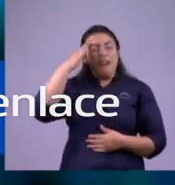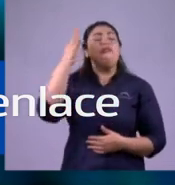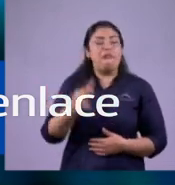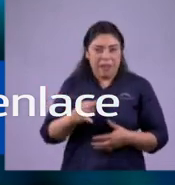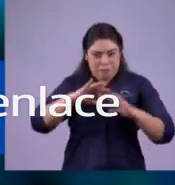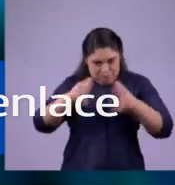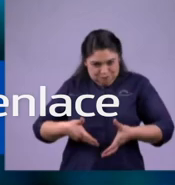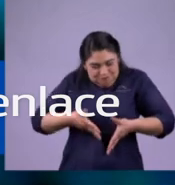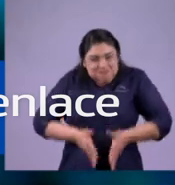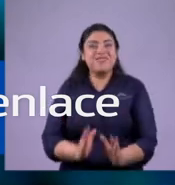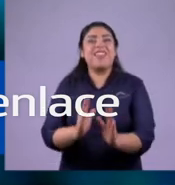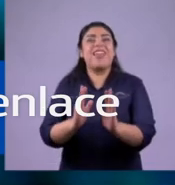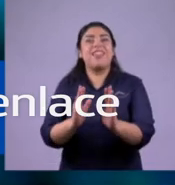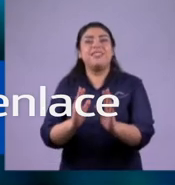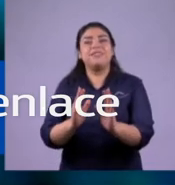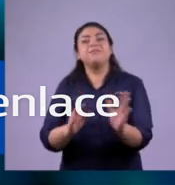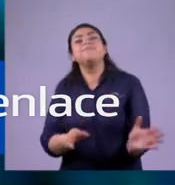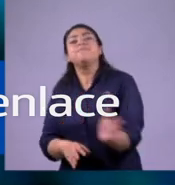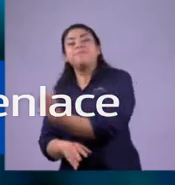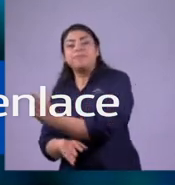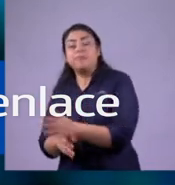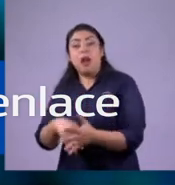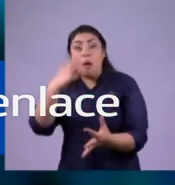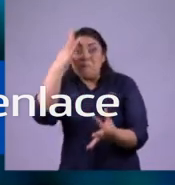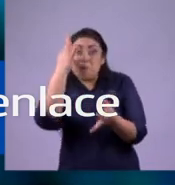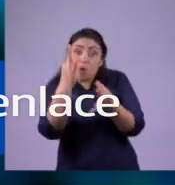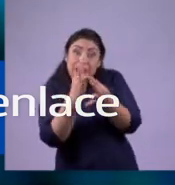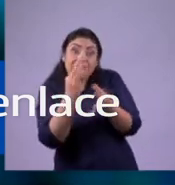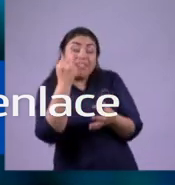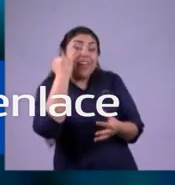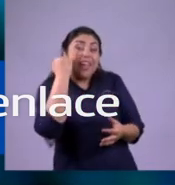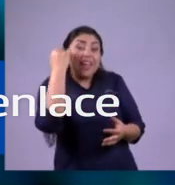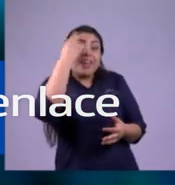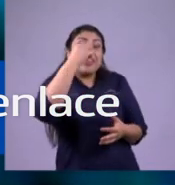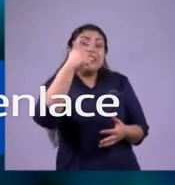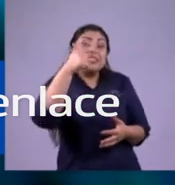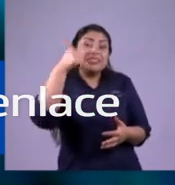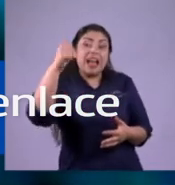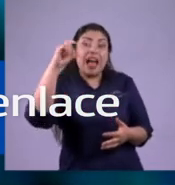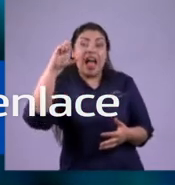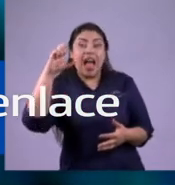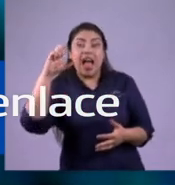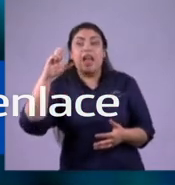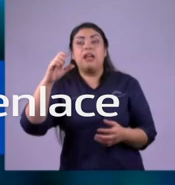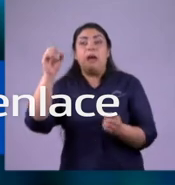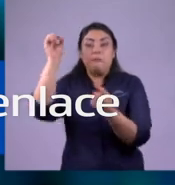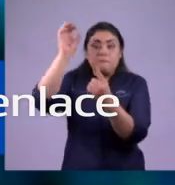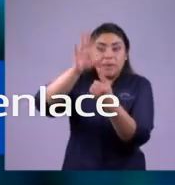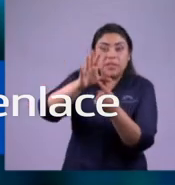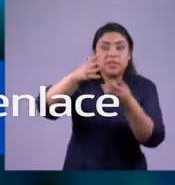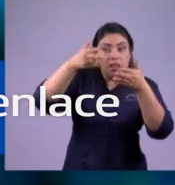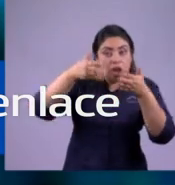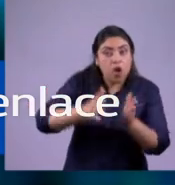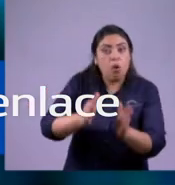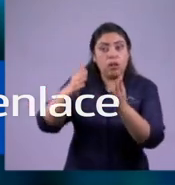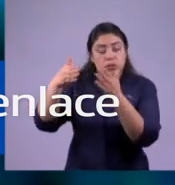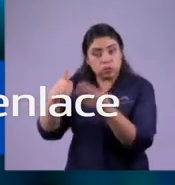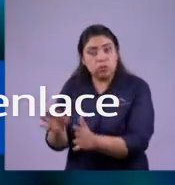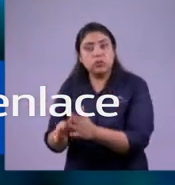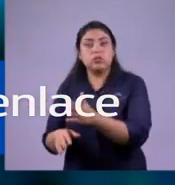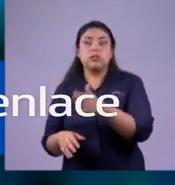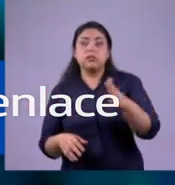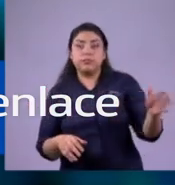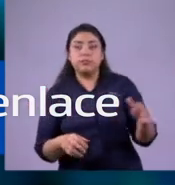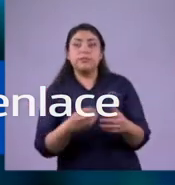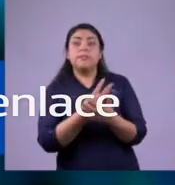bendijo isaac jacob y esaú respecto a cosas venideras verso 21 por la fe jacob verso